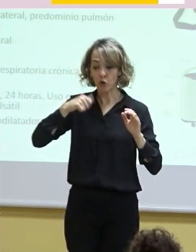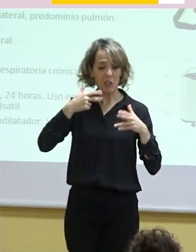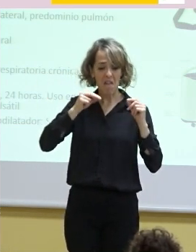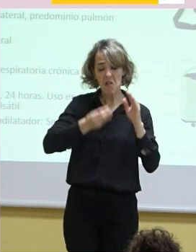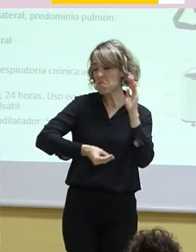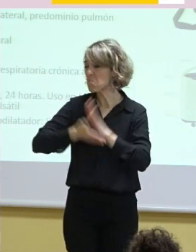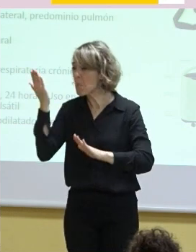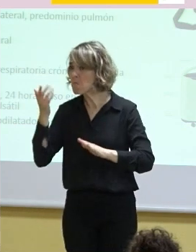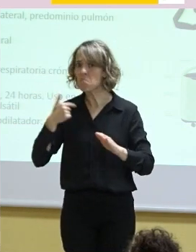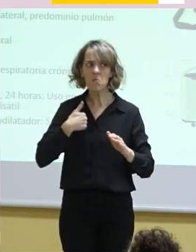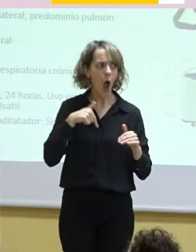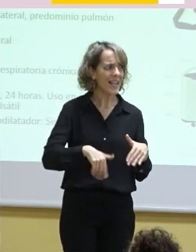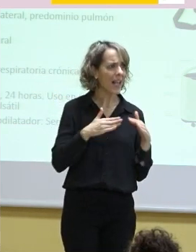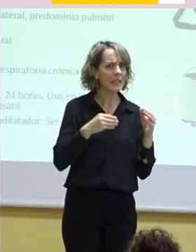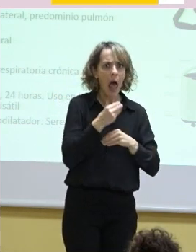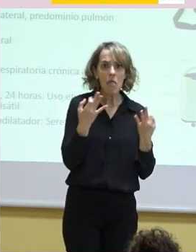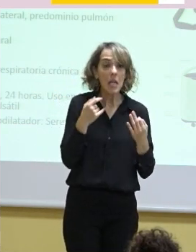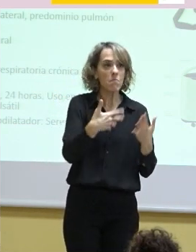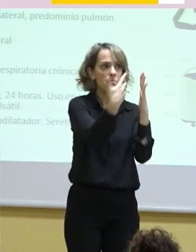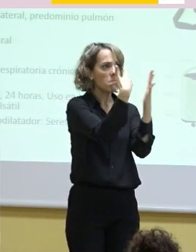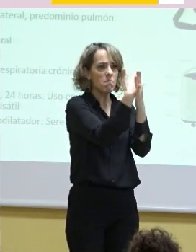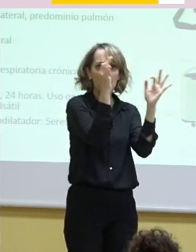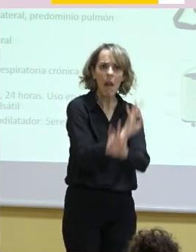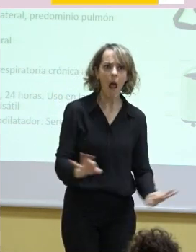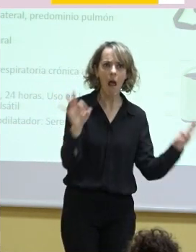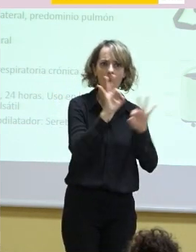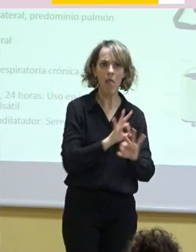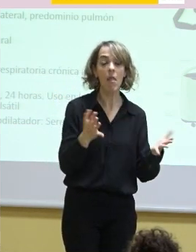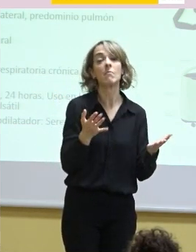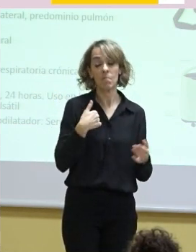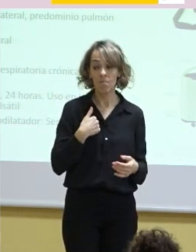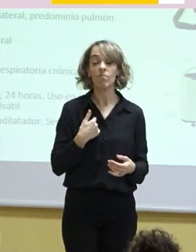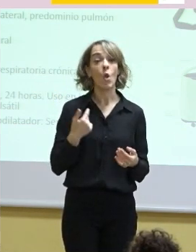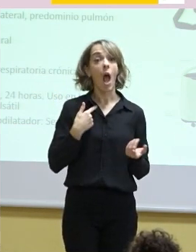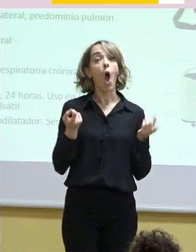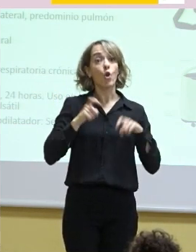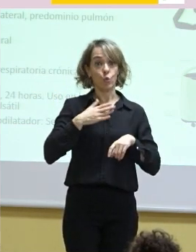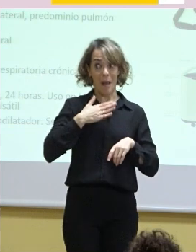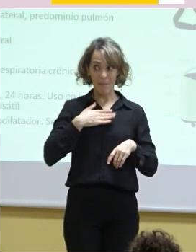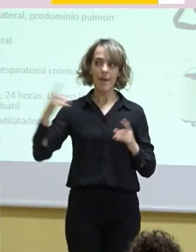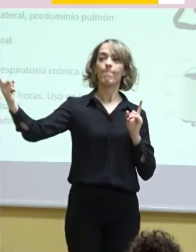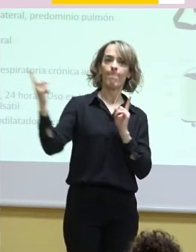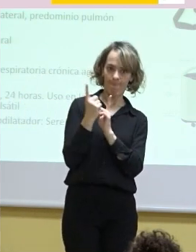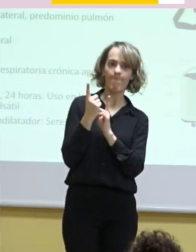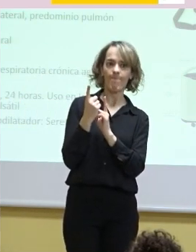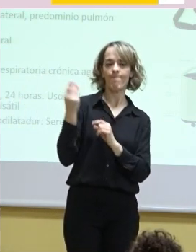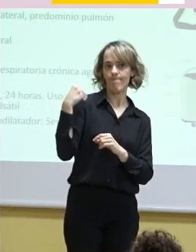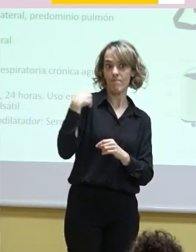qué es lo que tengo que hacer en casa, ¿no? Entonces deciden venir a consulta para ver si se puede hacer algo más